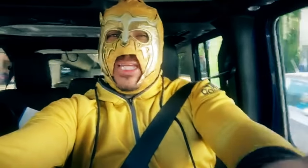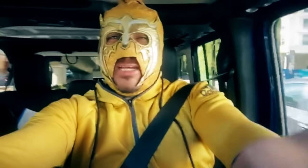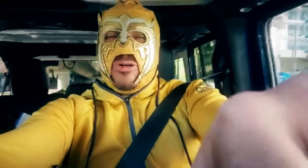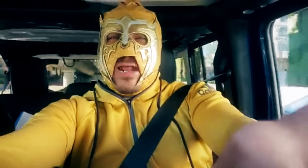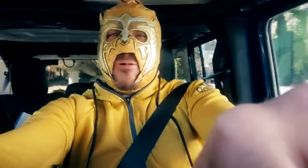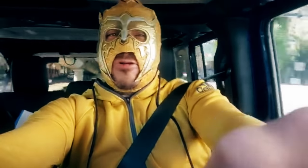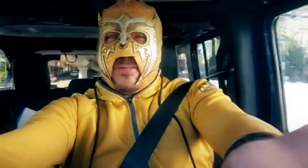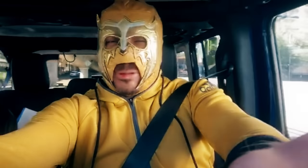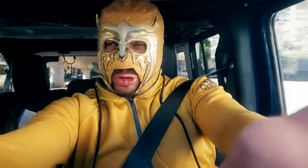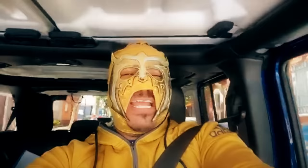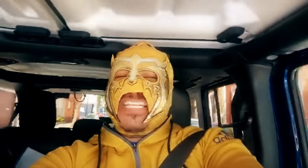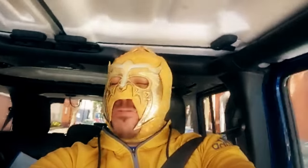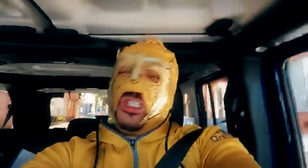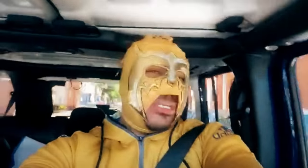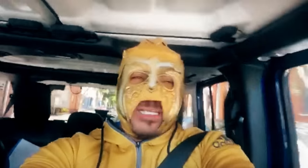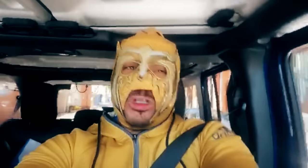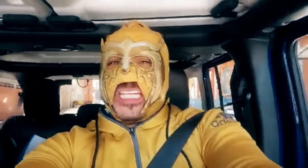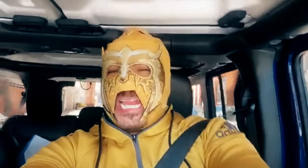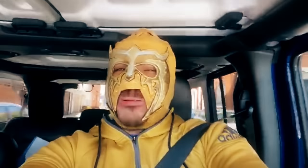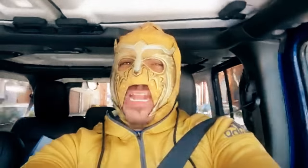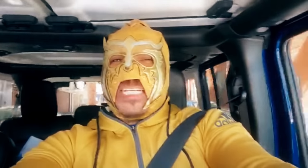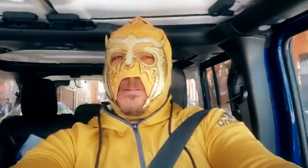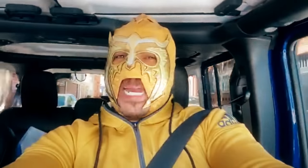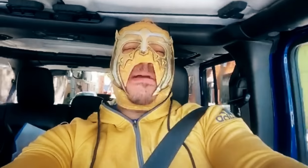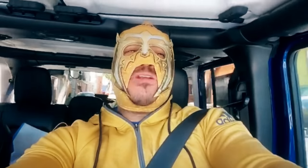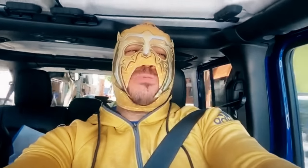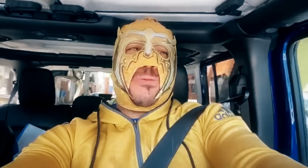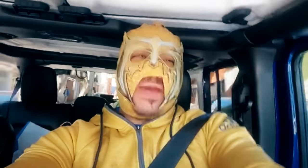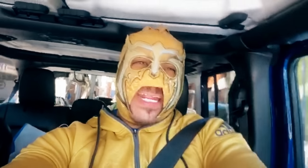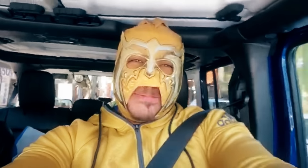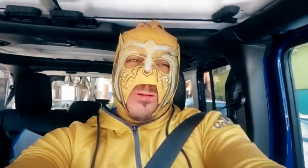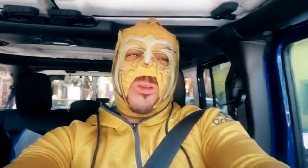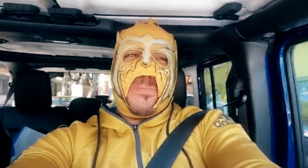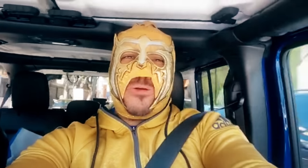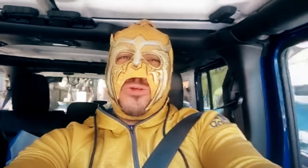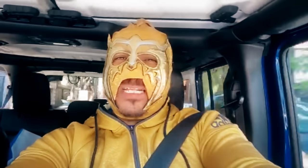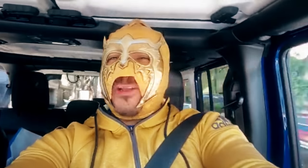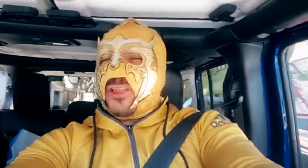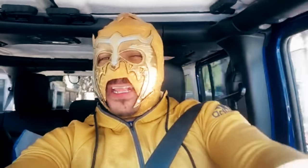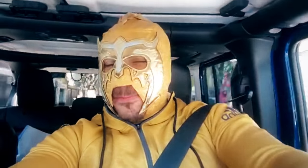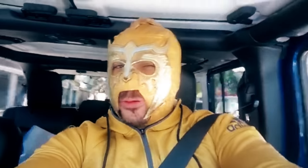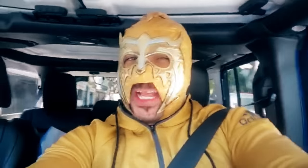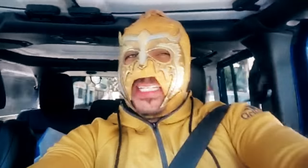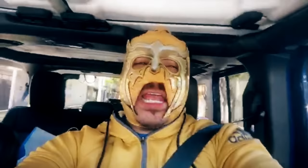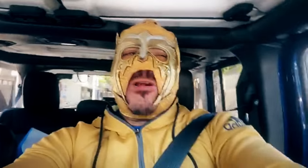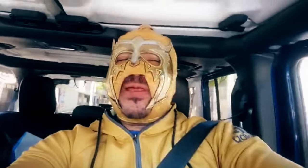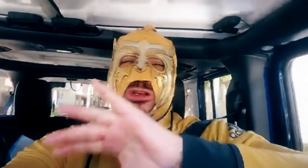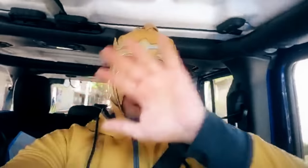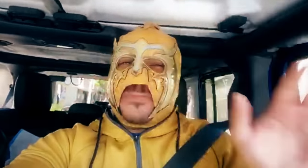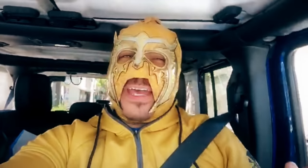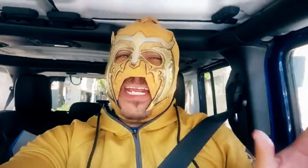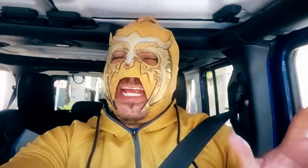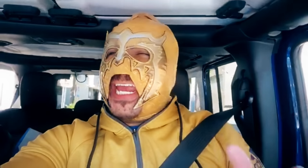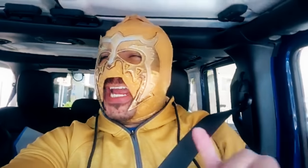mundo y con el coronavirus. Es que hay muchísimas cosas de las cuales hablar. Vámonos por partes, vámonos una por una, sin orden de importancia. El gobierno